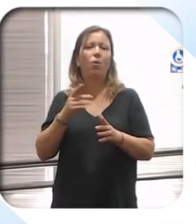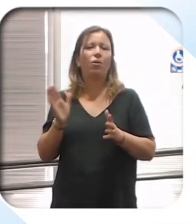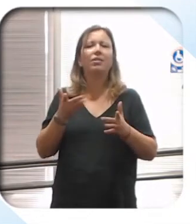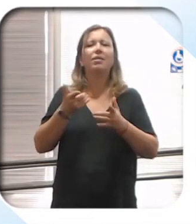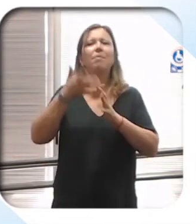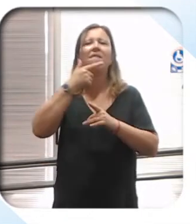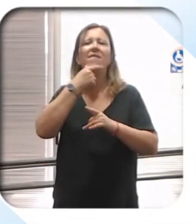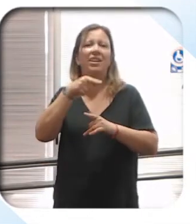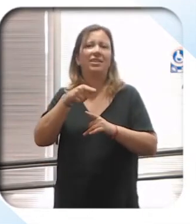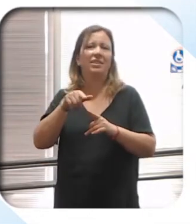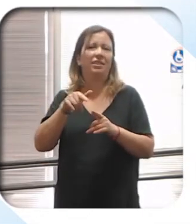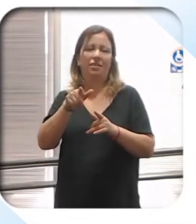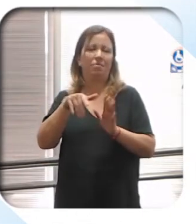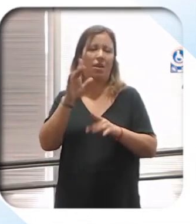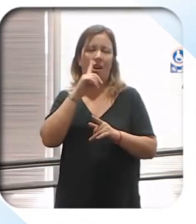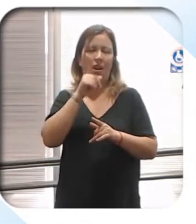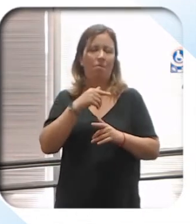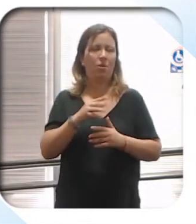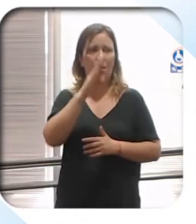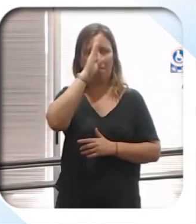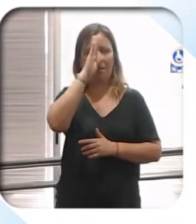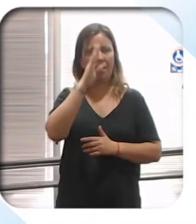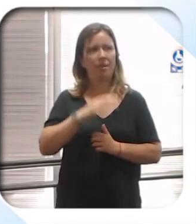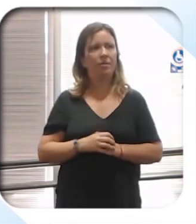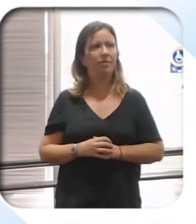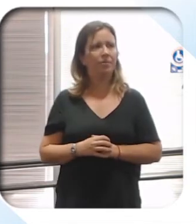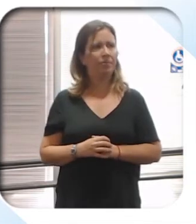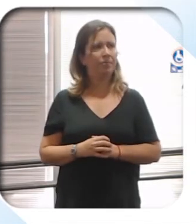cualquier otro. Te puedo asegurar.